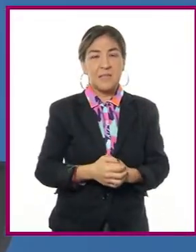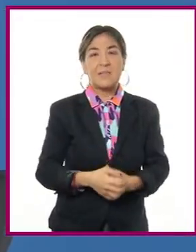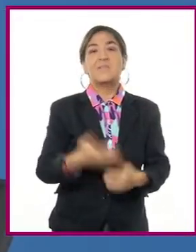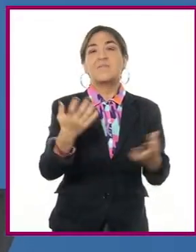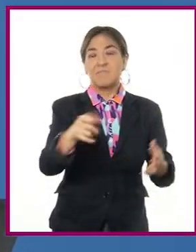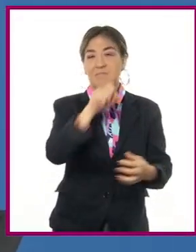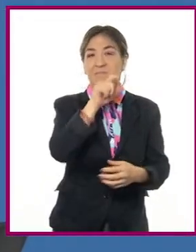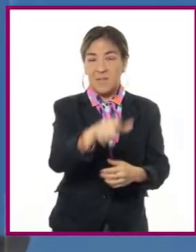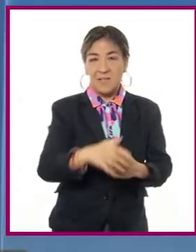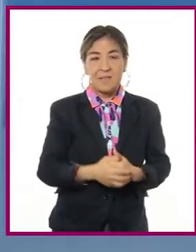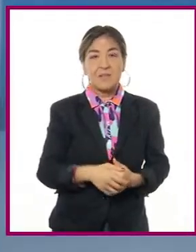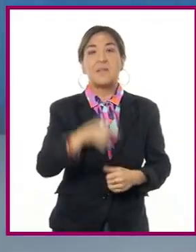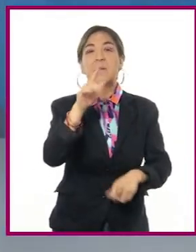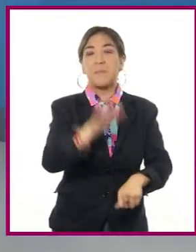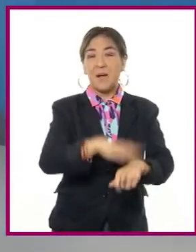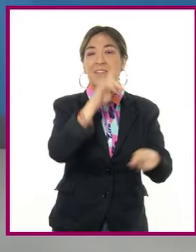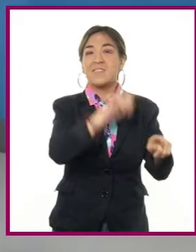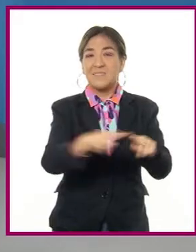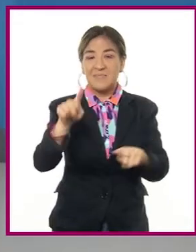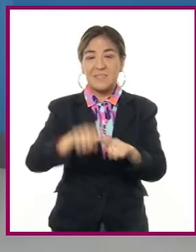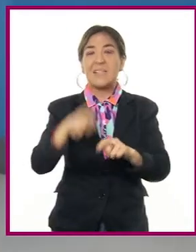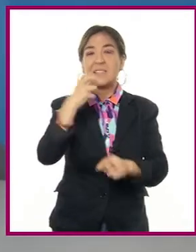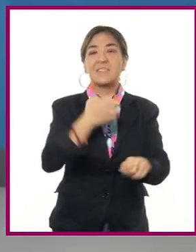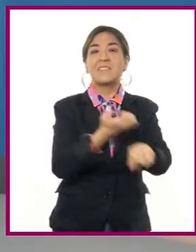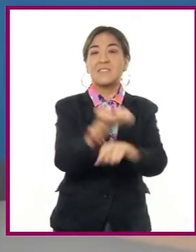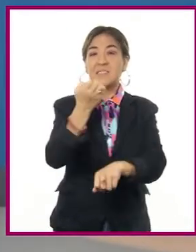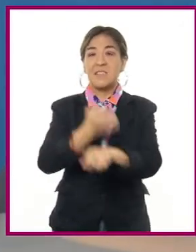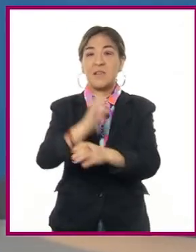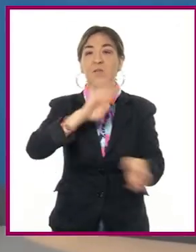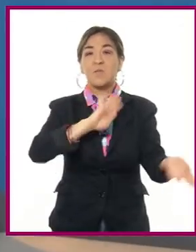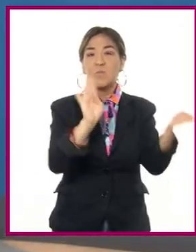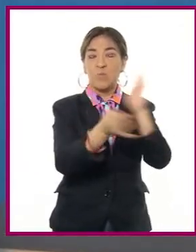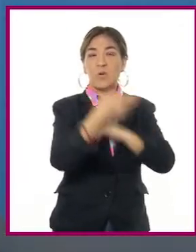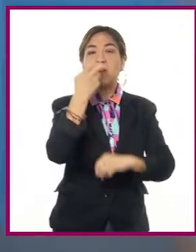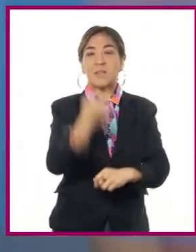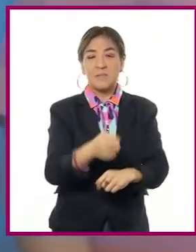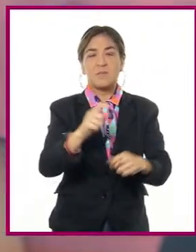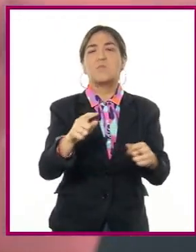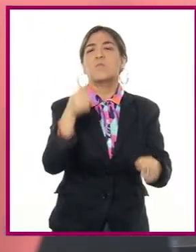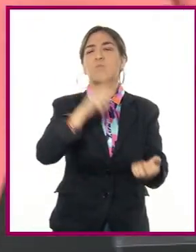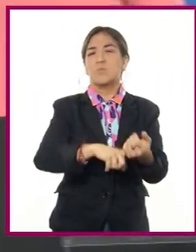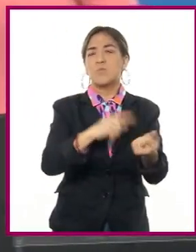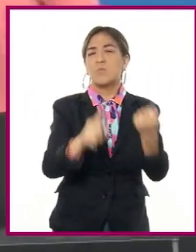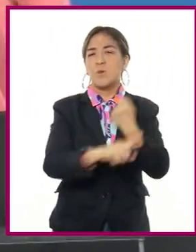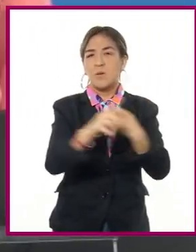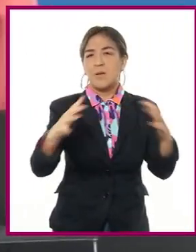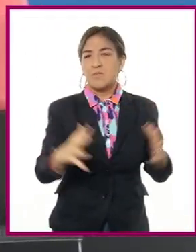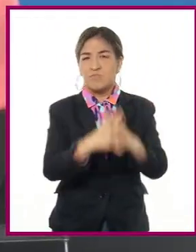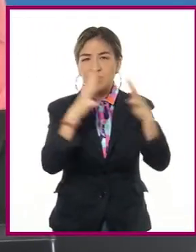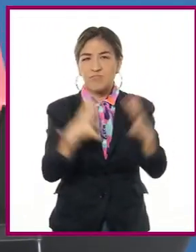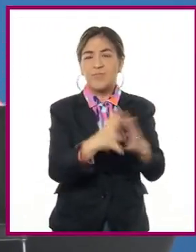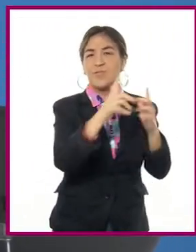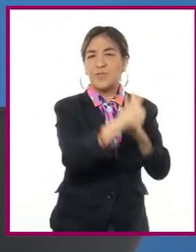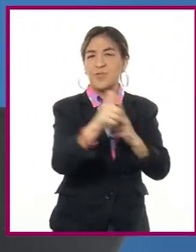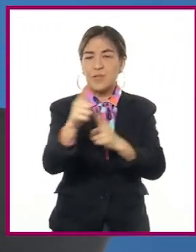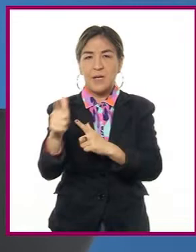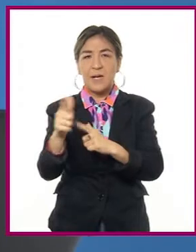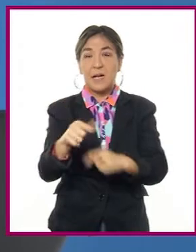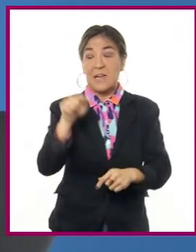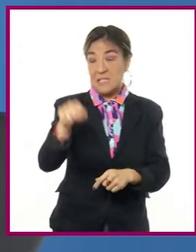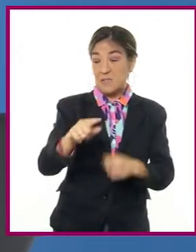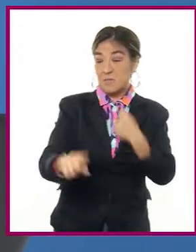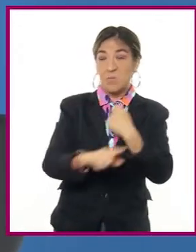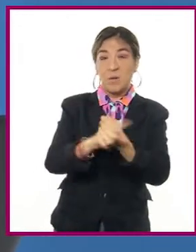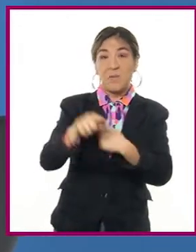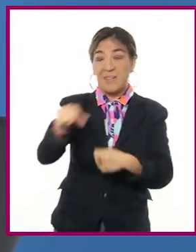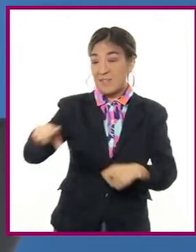cierto que la mayor parte de los estados del mundo permanecen al margen del conflicto armado, sin embargo, el contragolpe económico